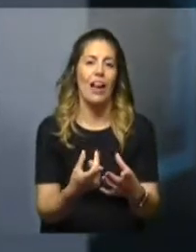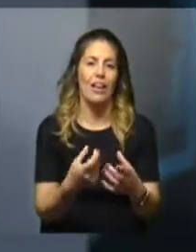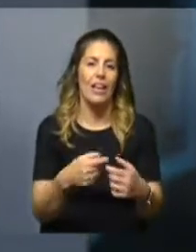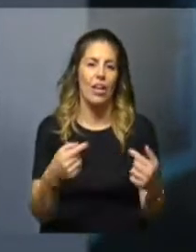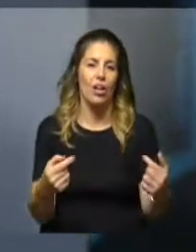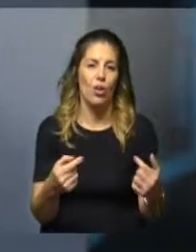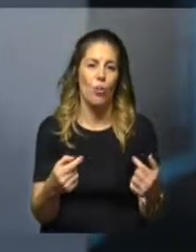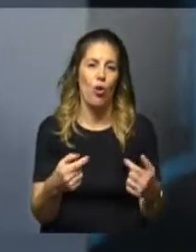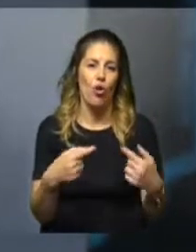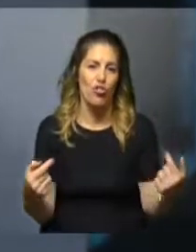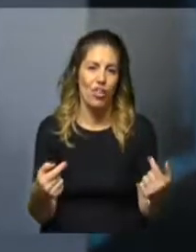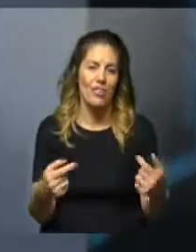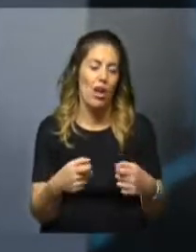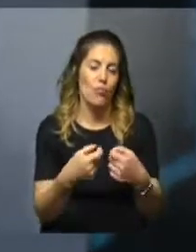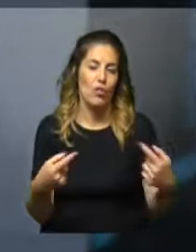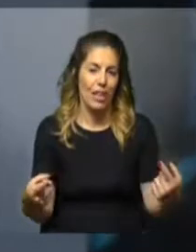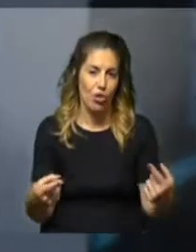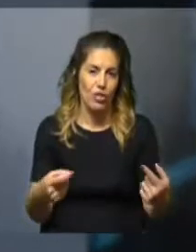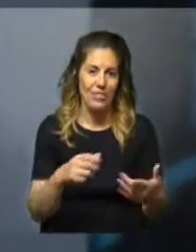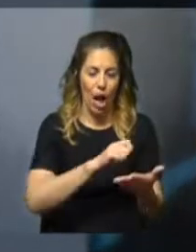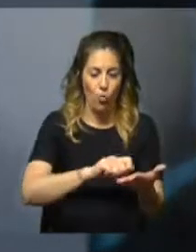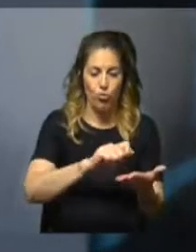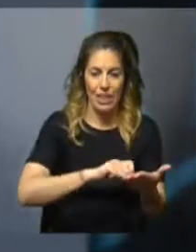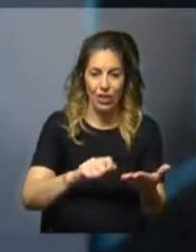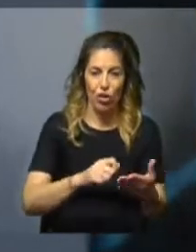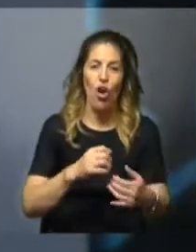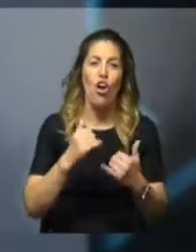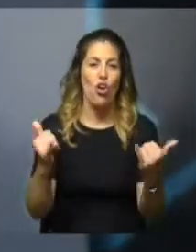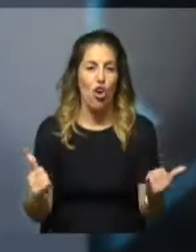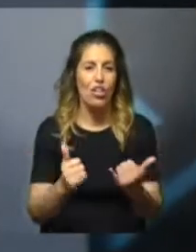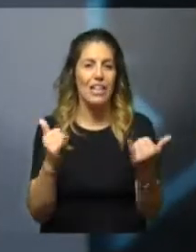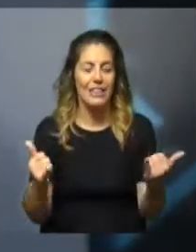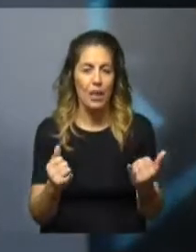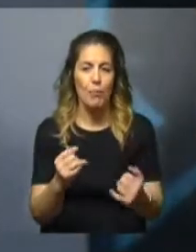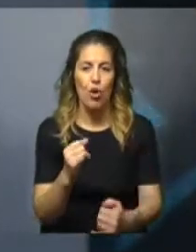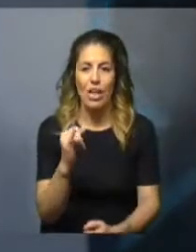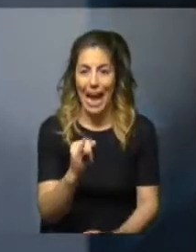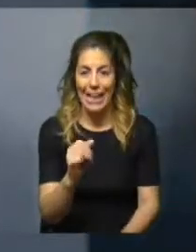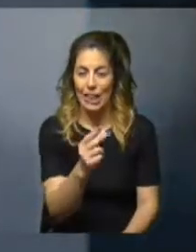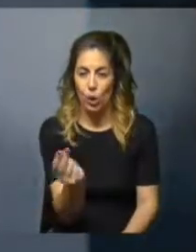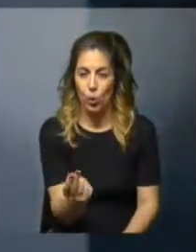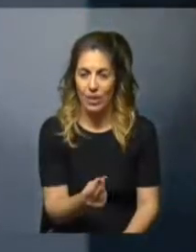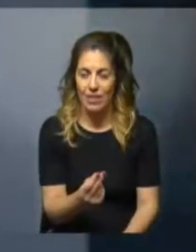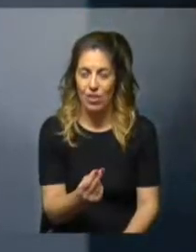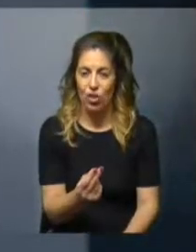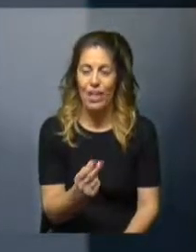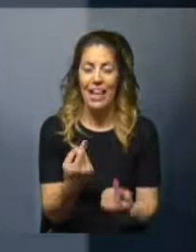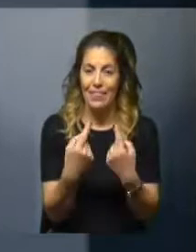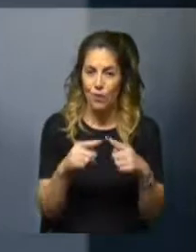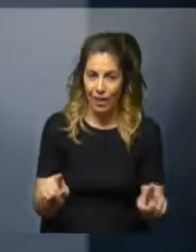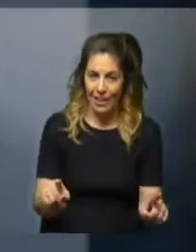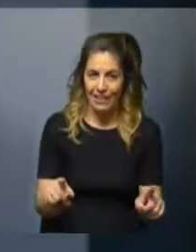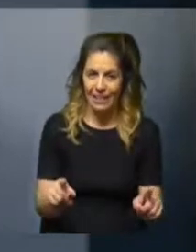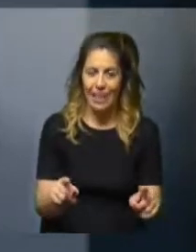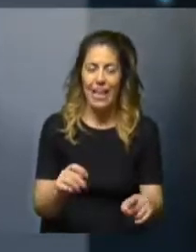por ejemplo de definiciones diccionario con el tiempo la Ilustración actualmente tiene otro protagonismo y